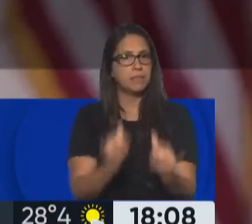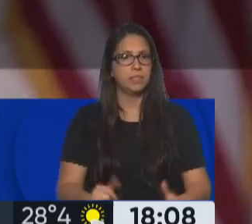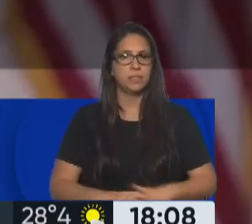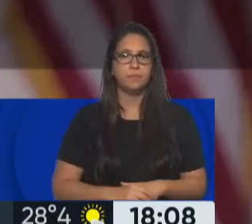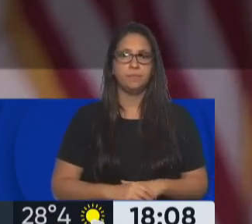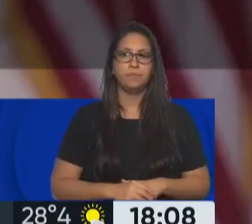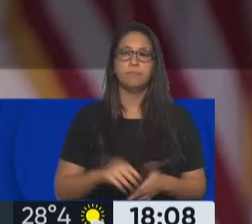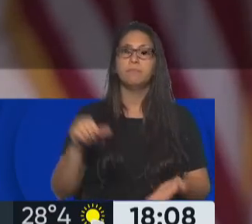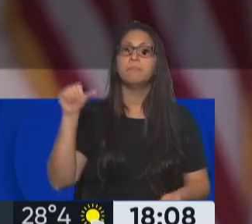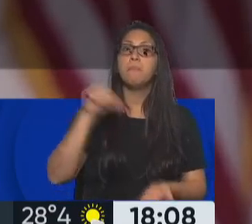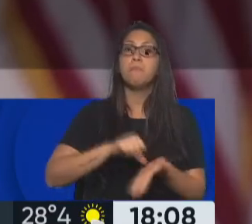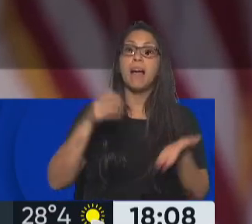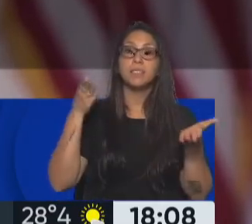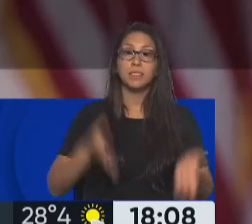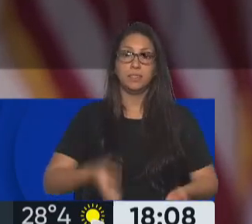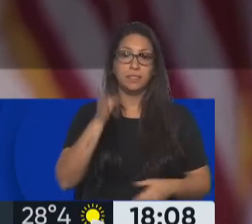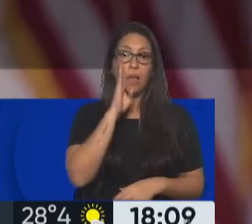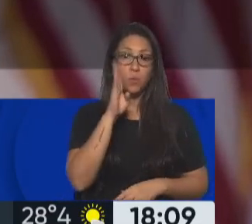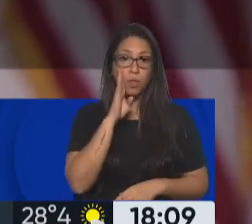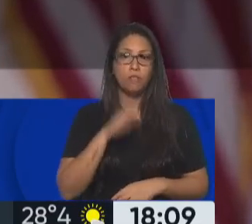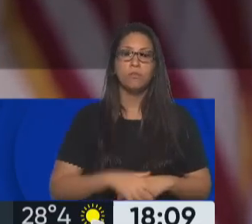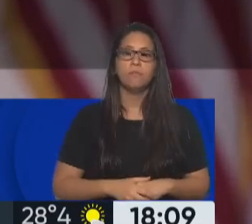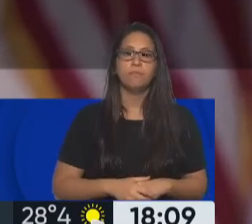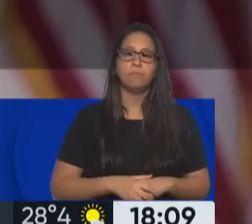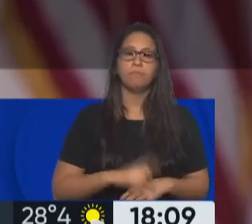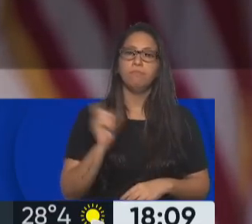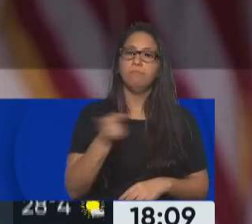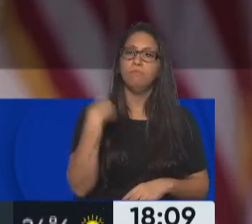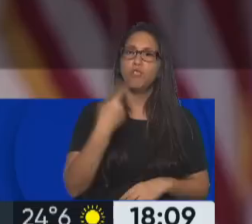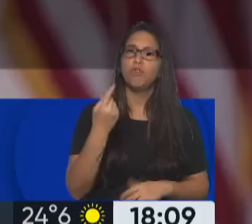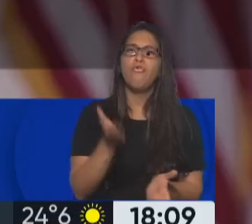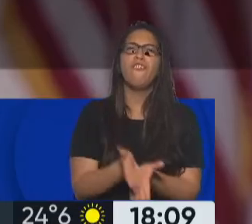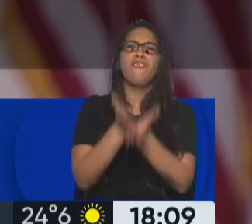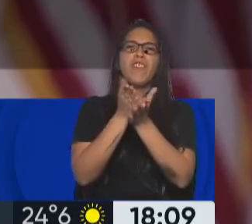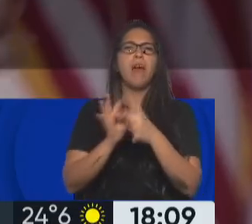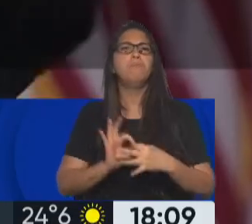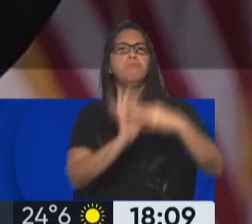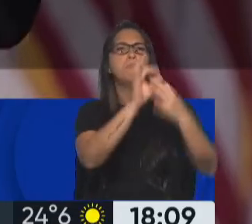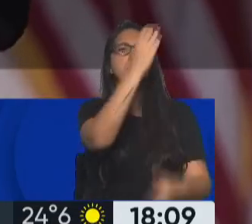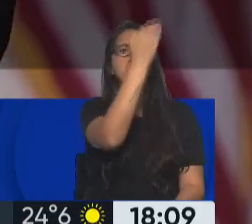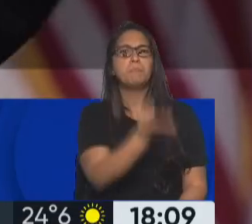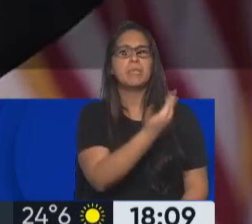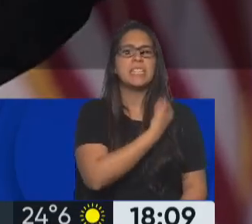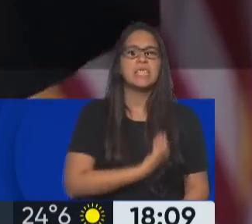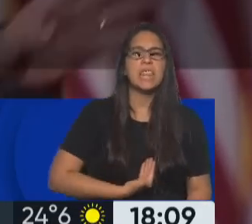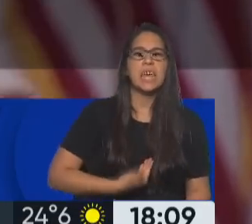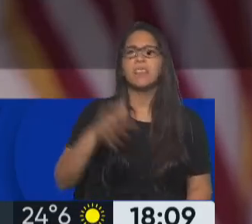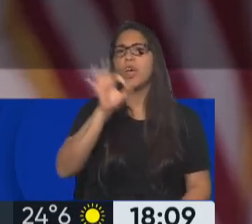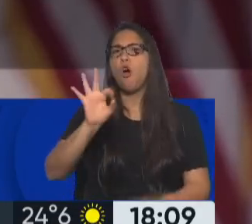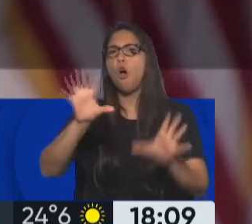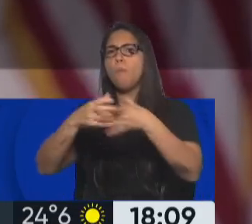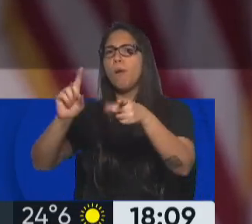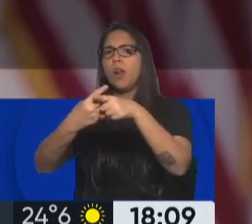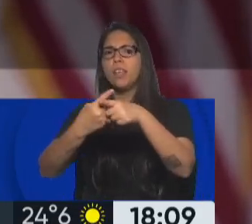In our nation, we owe loyalty not to a president or a party, but